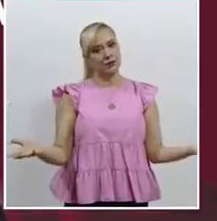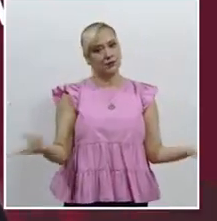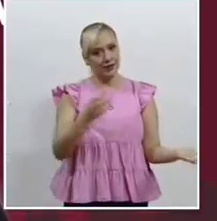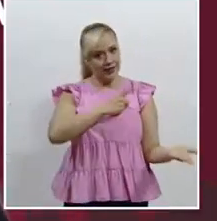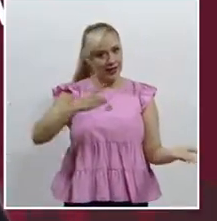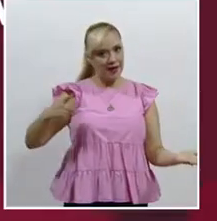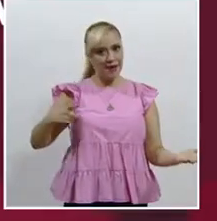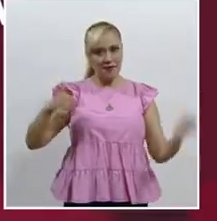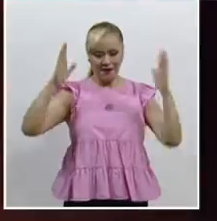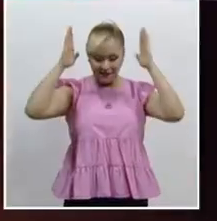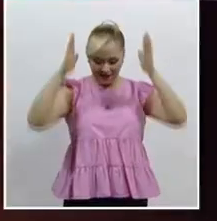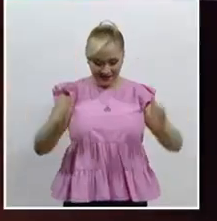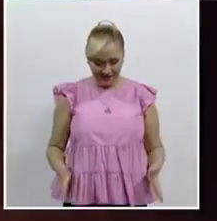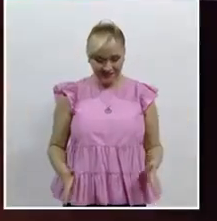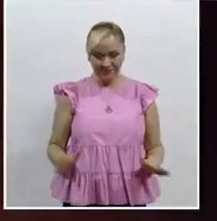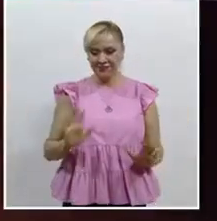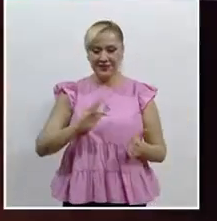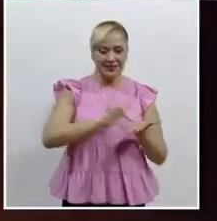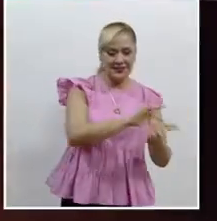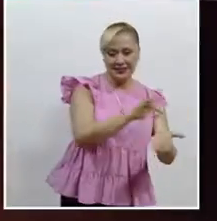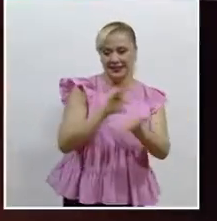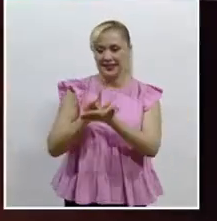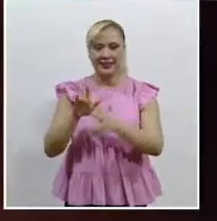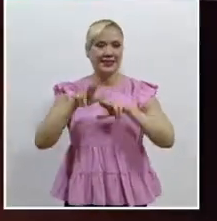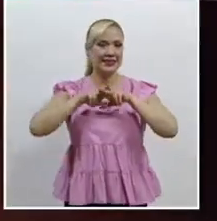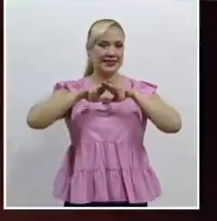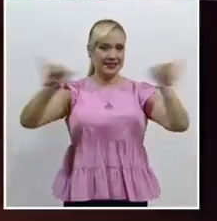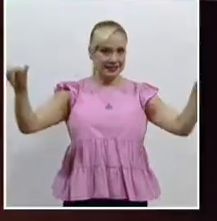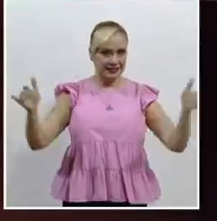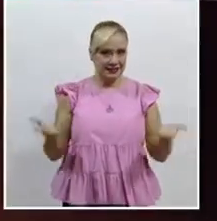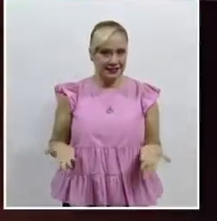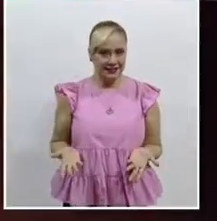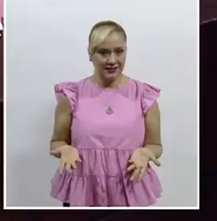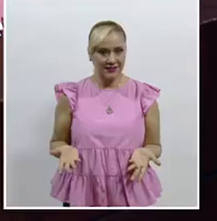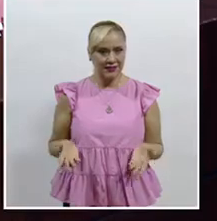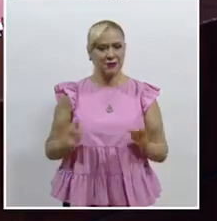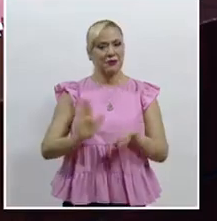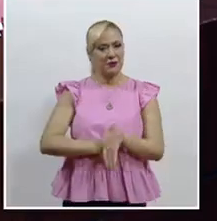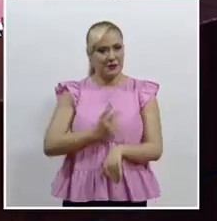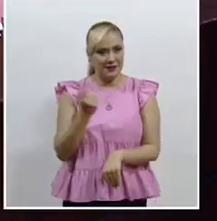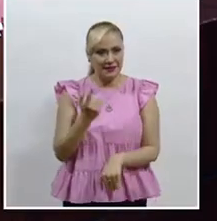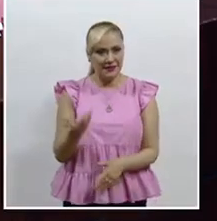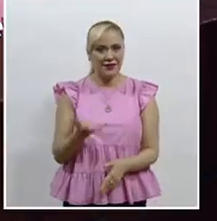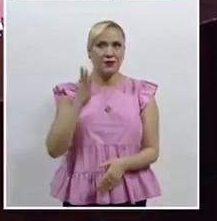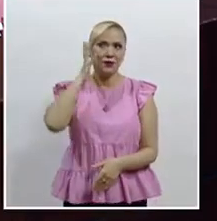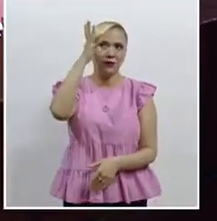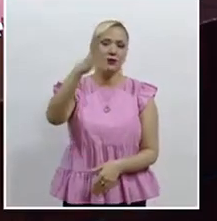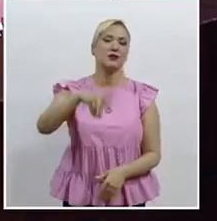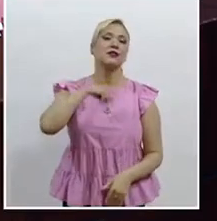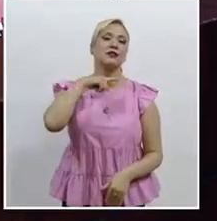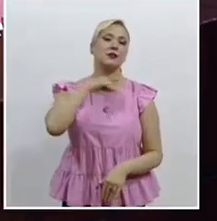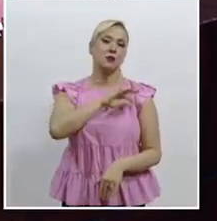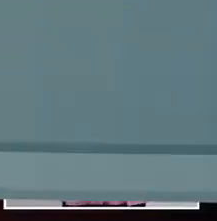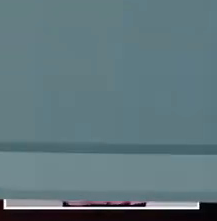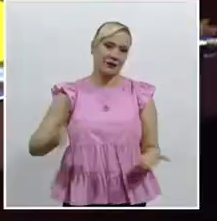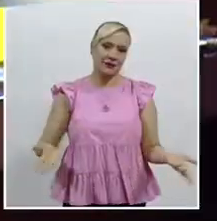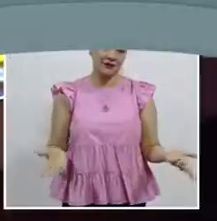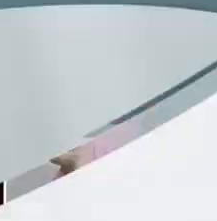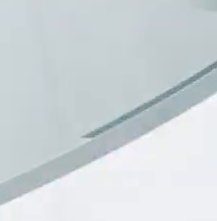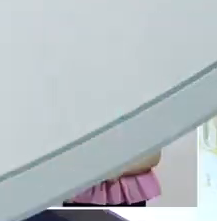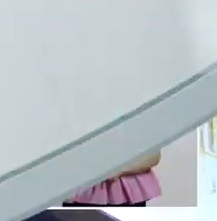deben regir en los procesos electorales y porque existe el riesgo de que dichas conductas se repitan en el futuro.